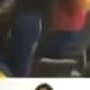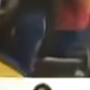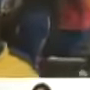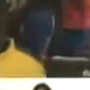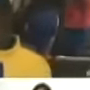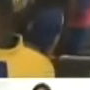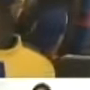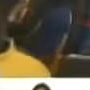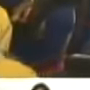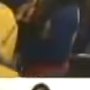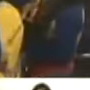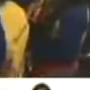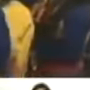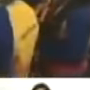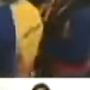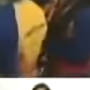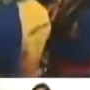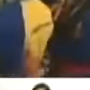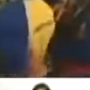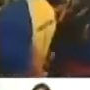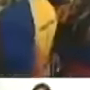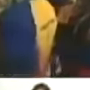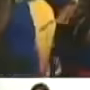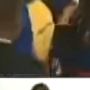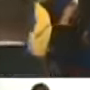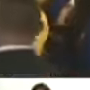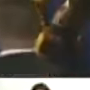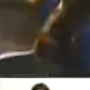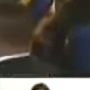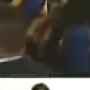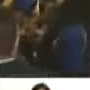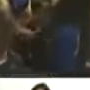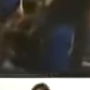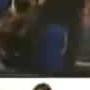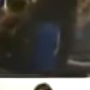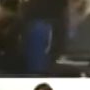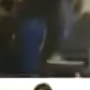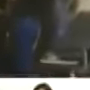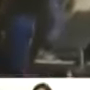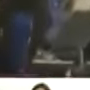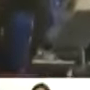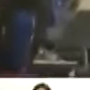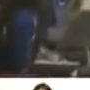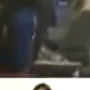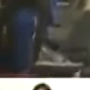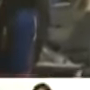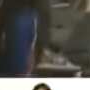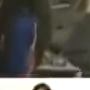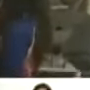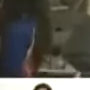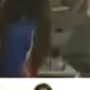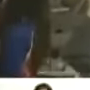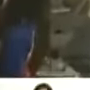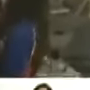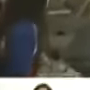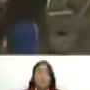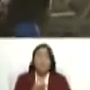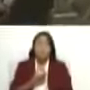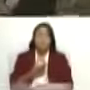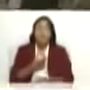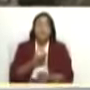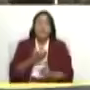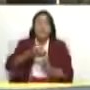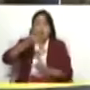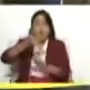Palacio de Miraflores debemos recordar Que en total fueron 43 eh medallas que